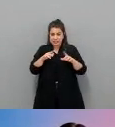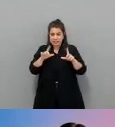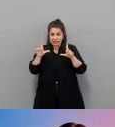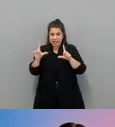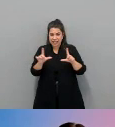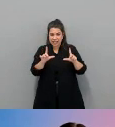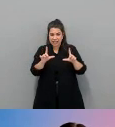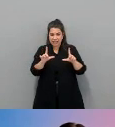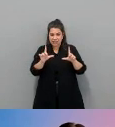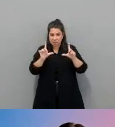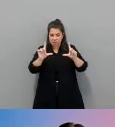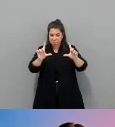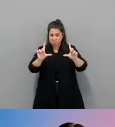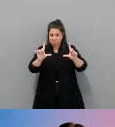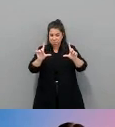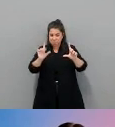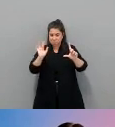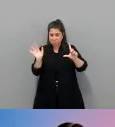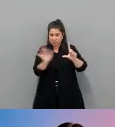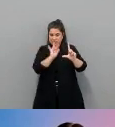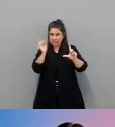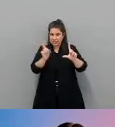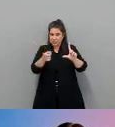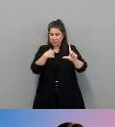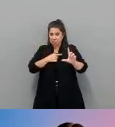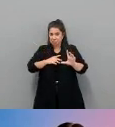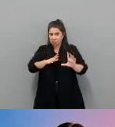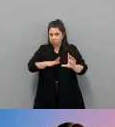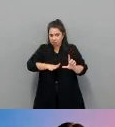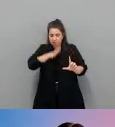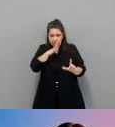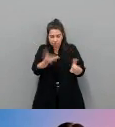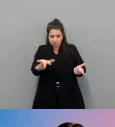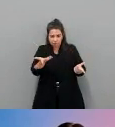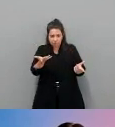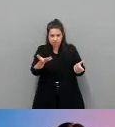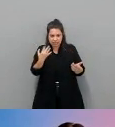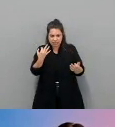la presentación, no me lo puedo creer.